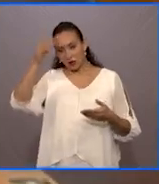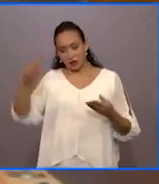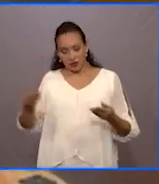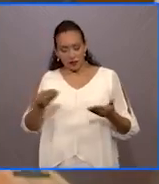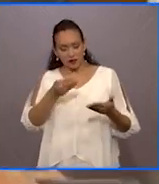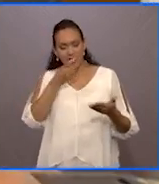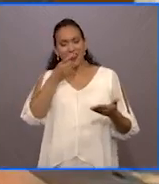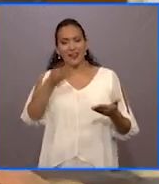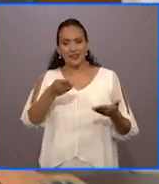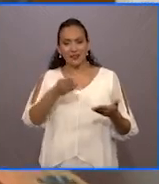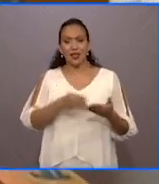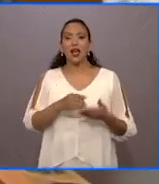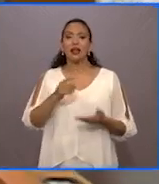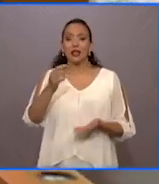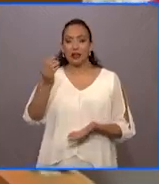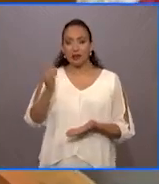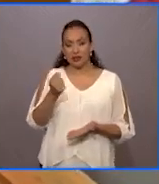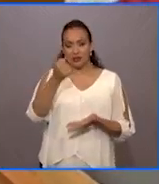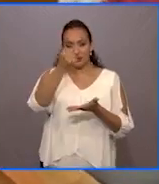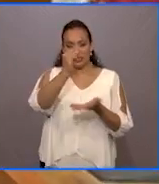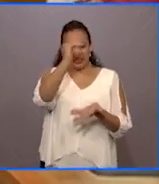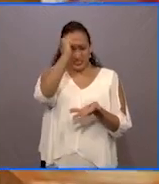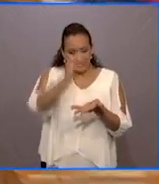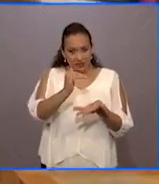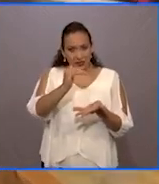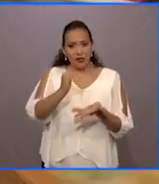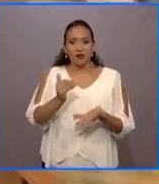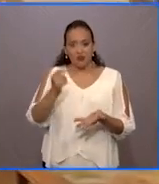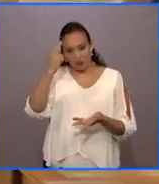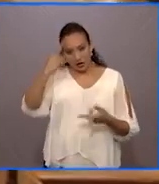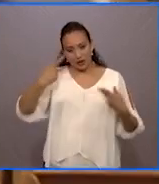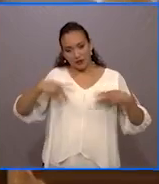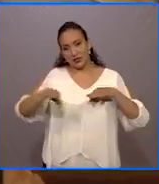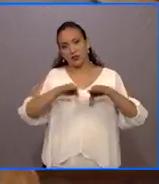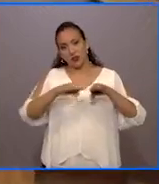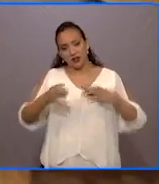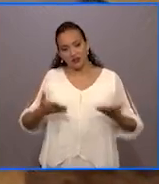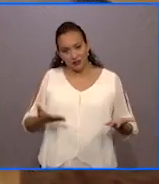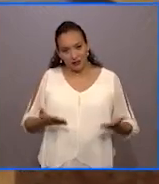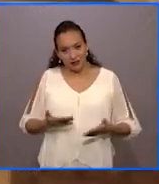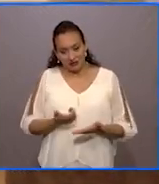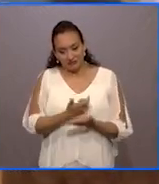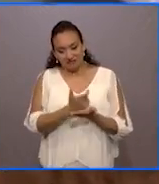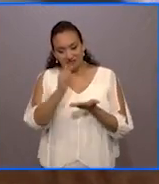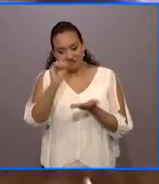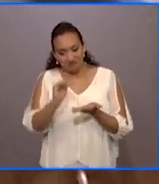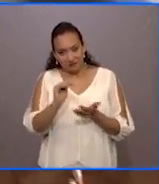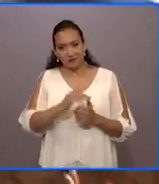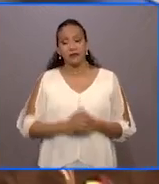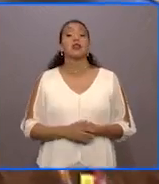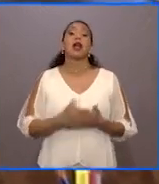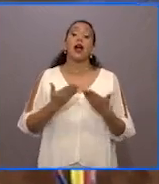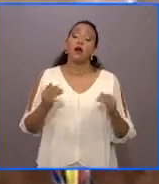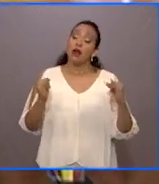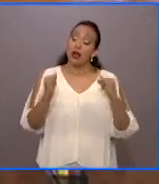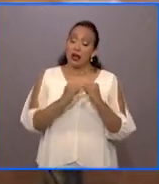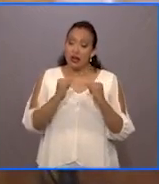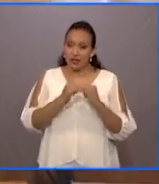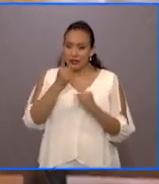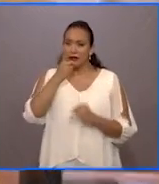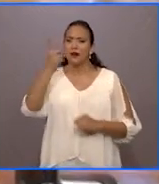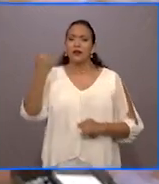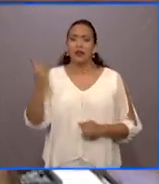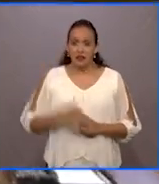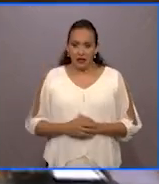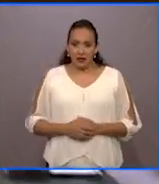en el que estableció la reducción de diversas prestaciones de dichos trabajadores. A través de un oficio, la Judicatura Federal estableció que